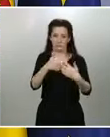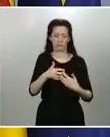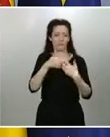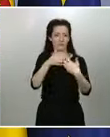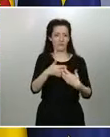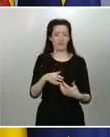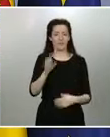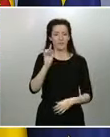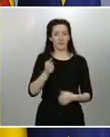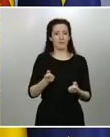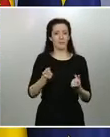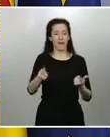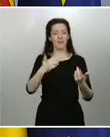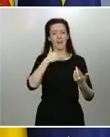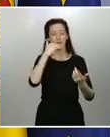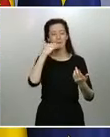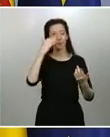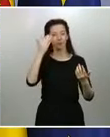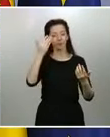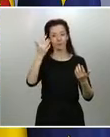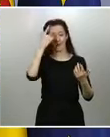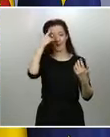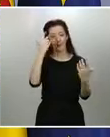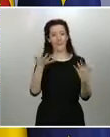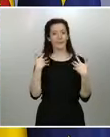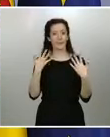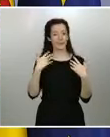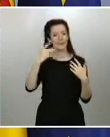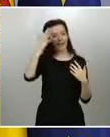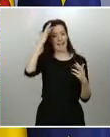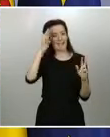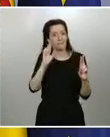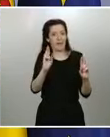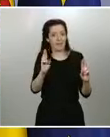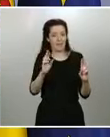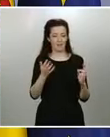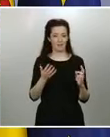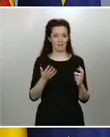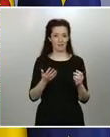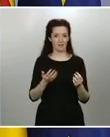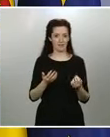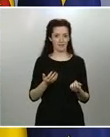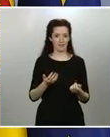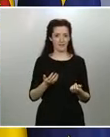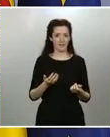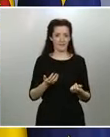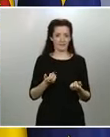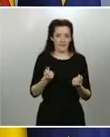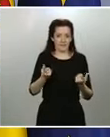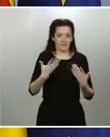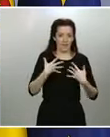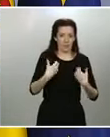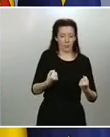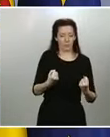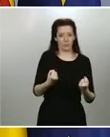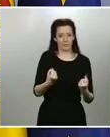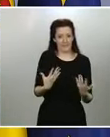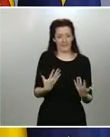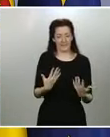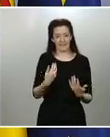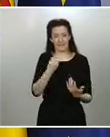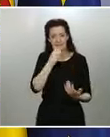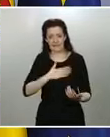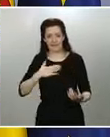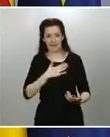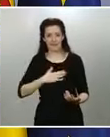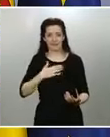tanto como las de salud y bienestar para nuestra gente en que hay que partir de cero que otro decreto de alarma que sólo